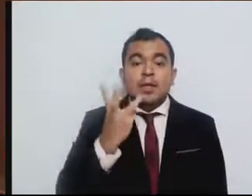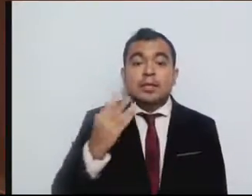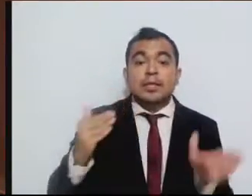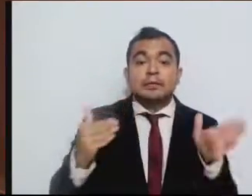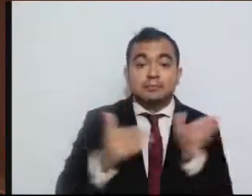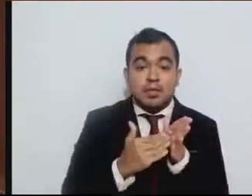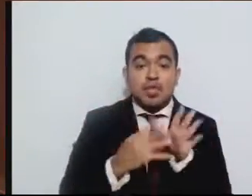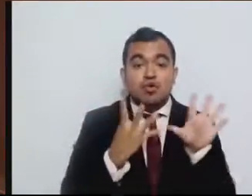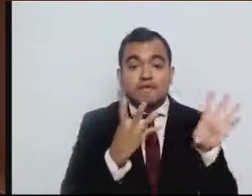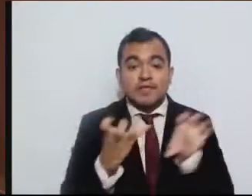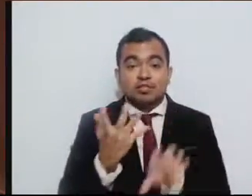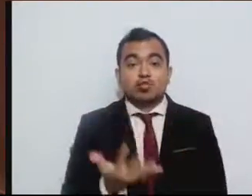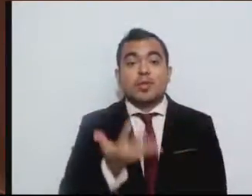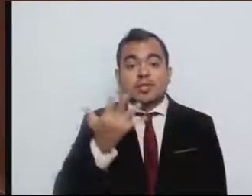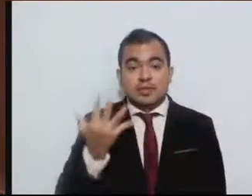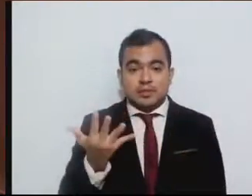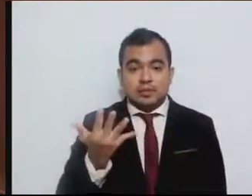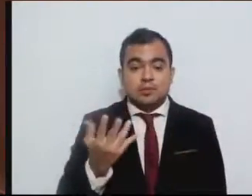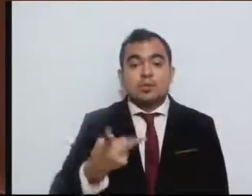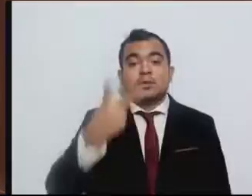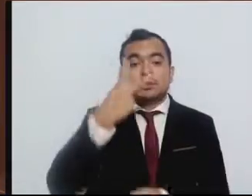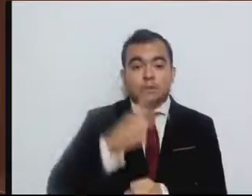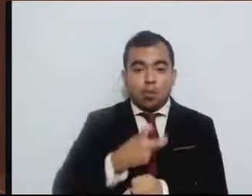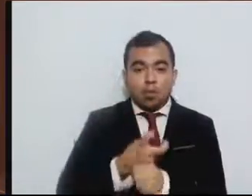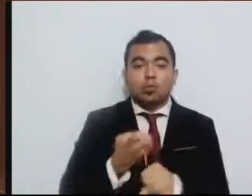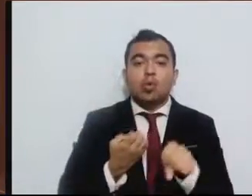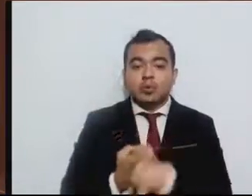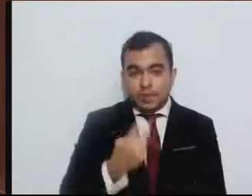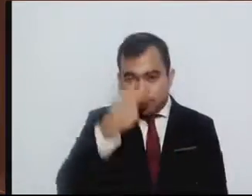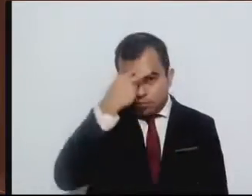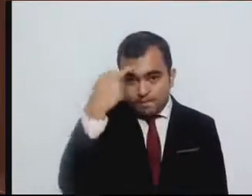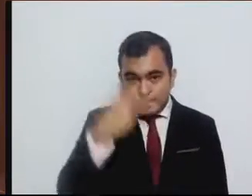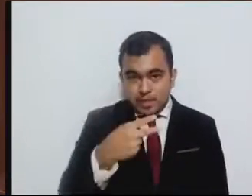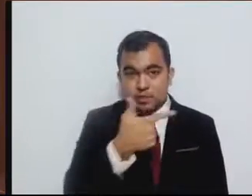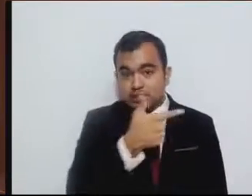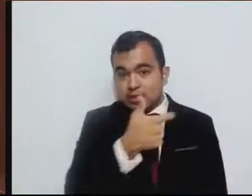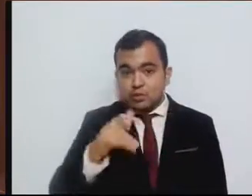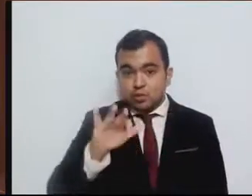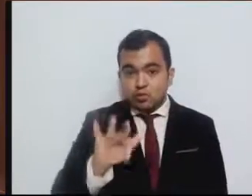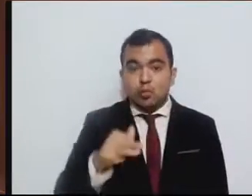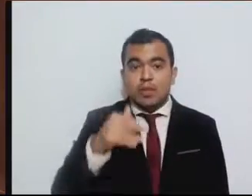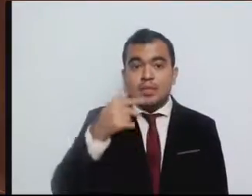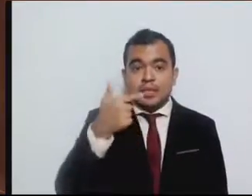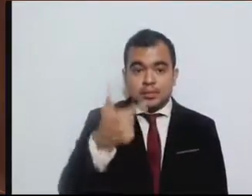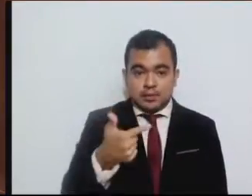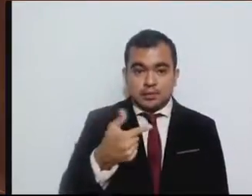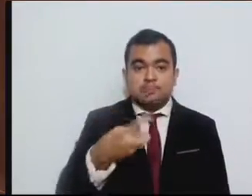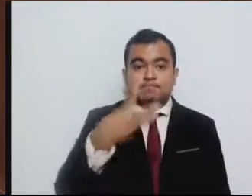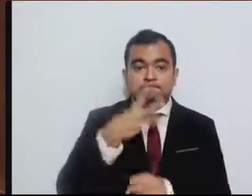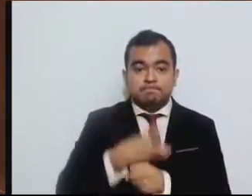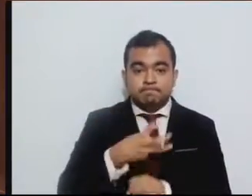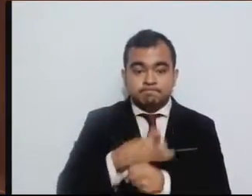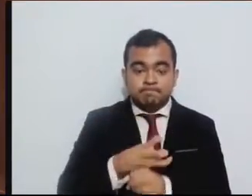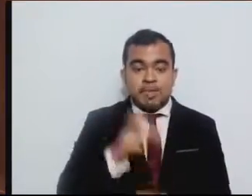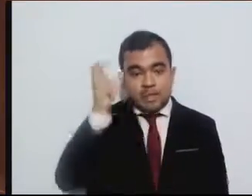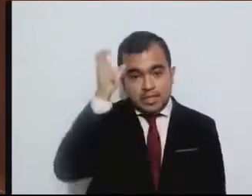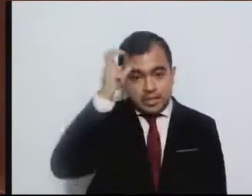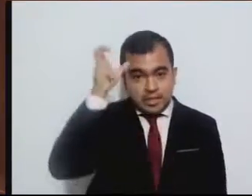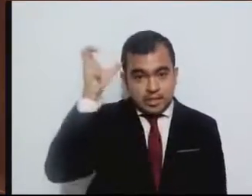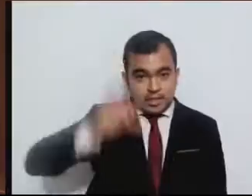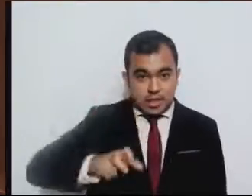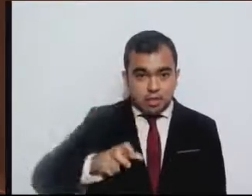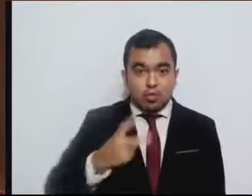3.955 seguido del Estado de México, con 747. Hidalgo ocupa el tercer sitio,